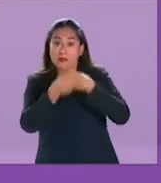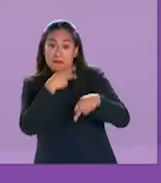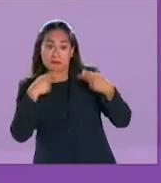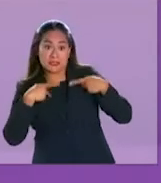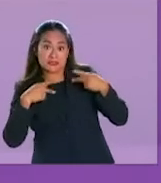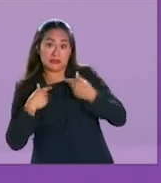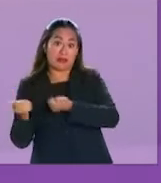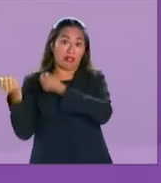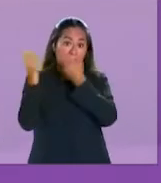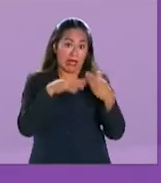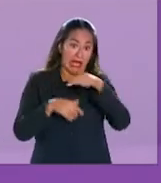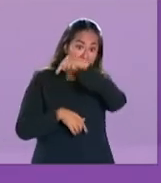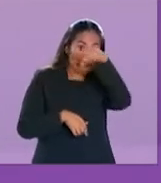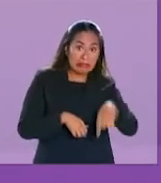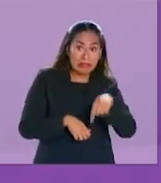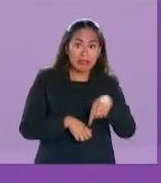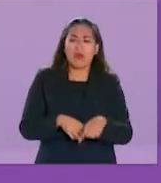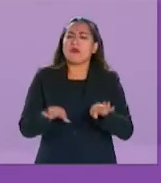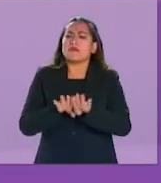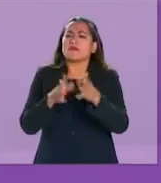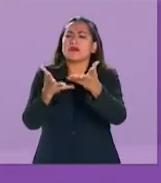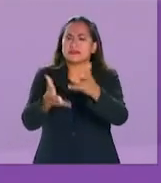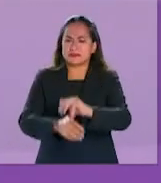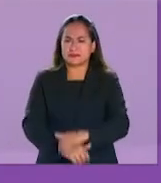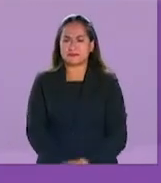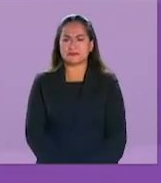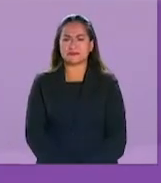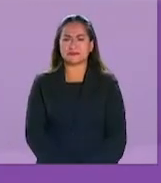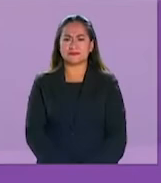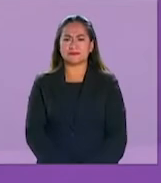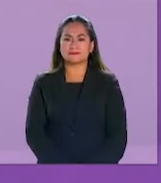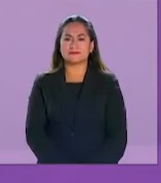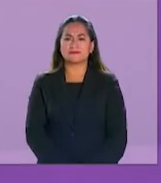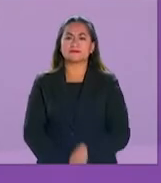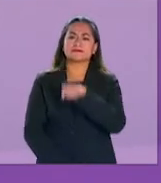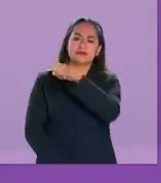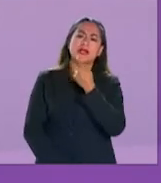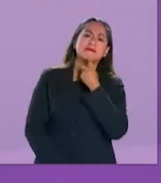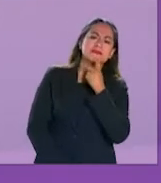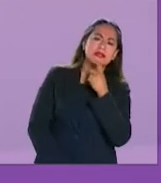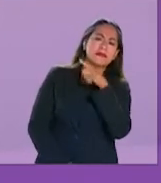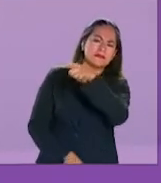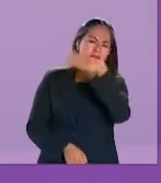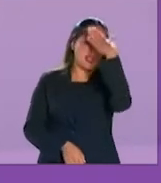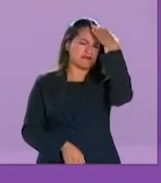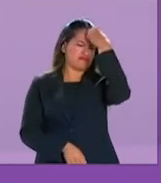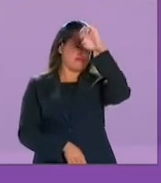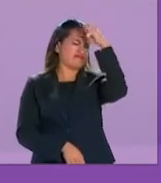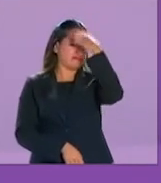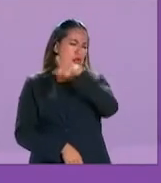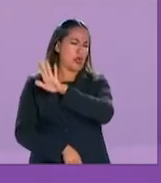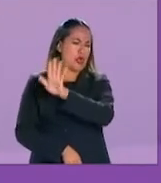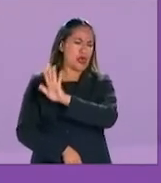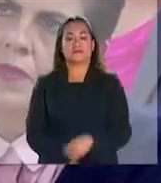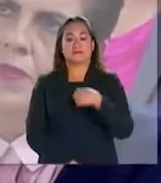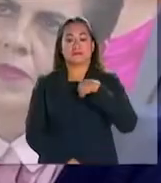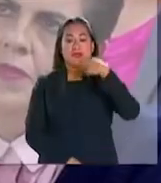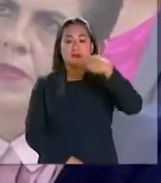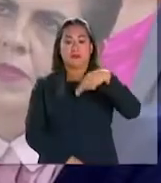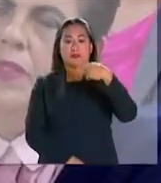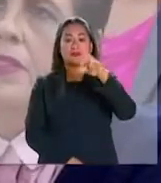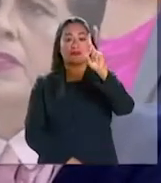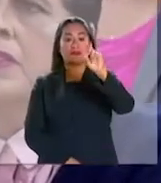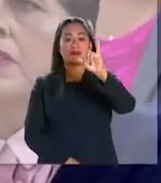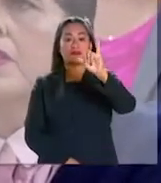presidencia de la republica hablaron de los derechos de los migrantes el comercio la inversión y la seguridad fronteriza temas que fueron planteados con